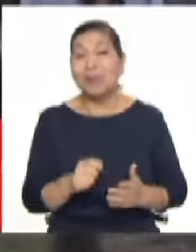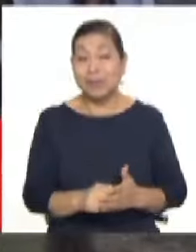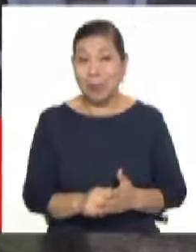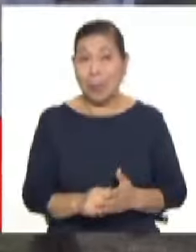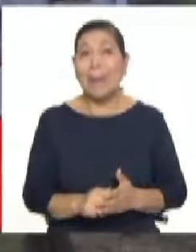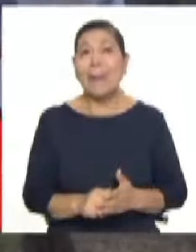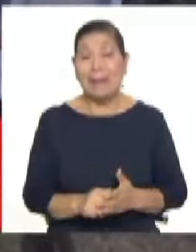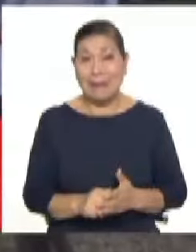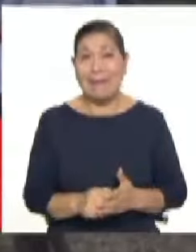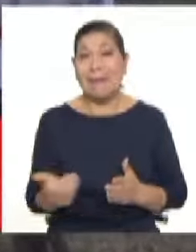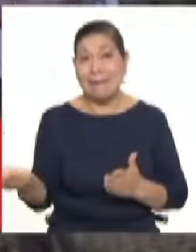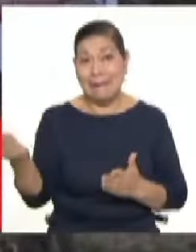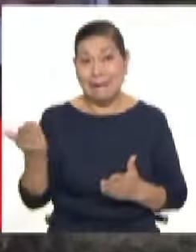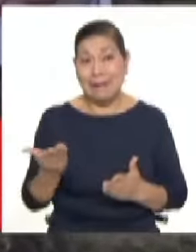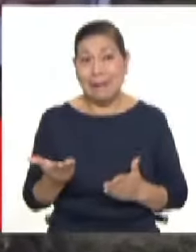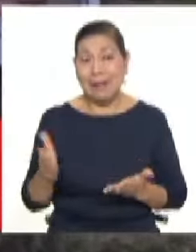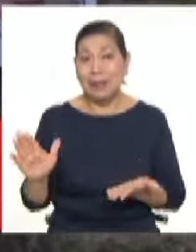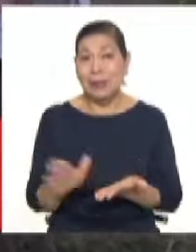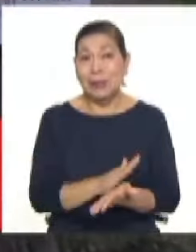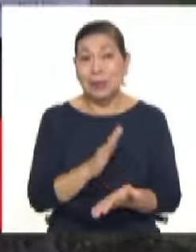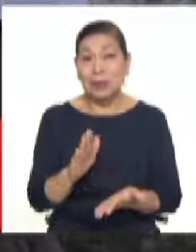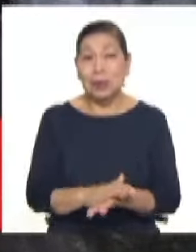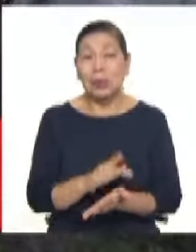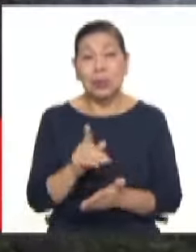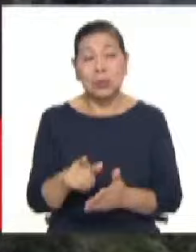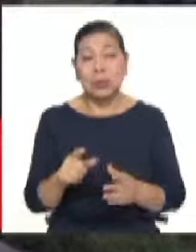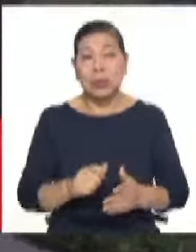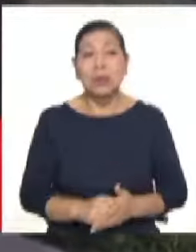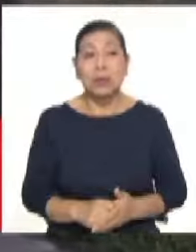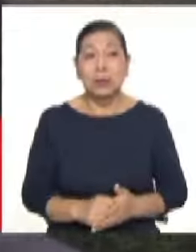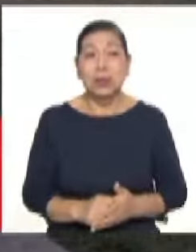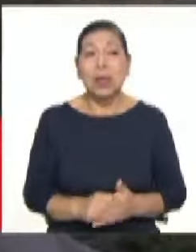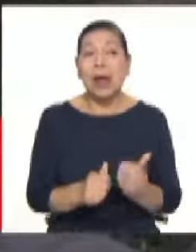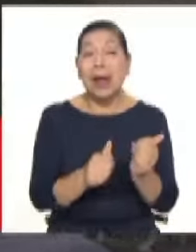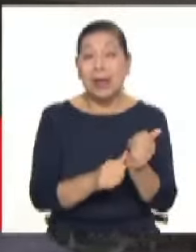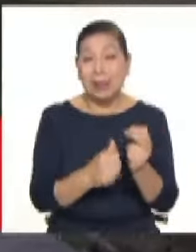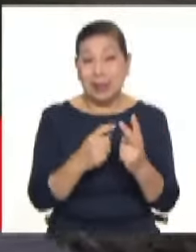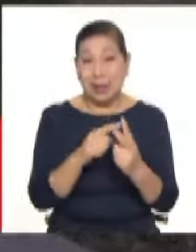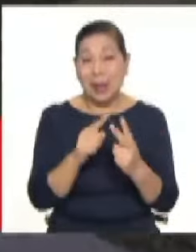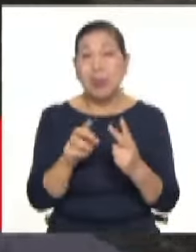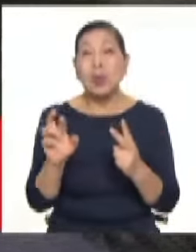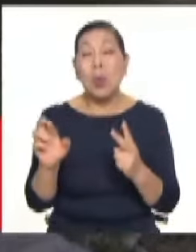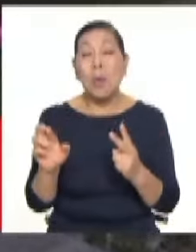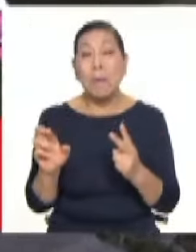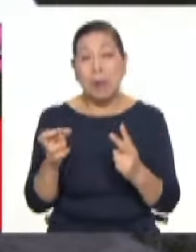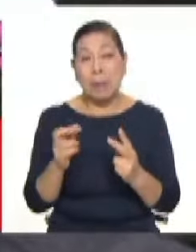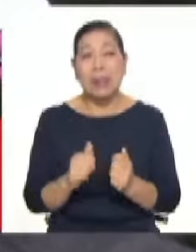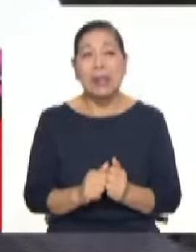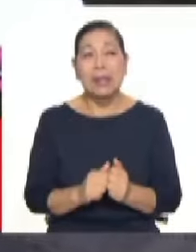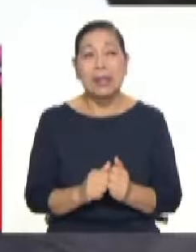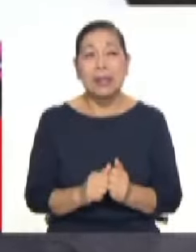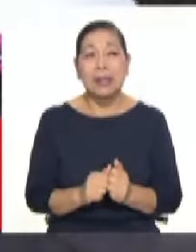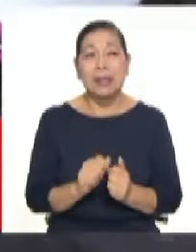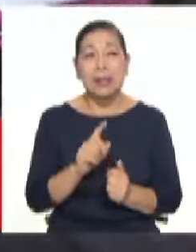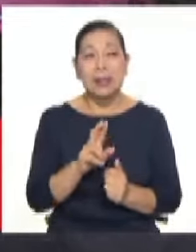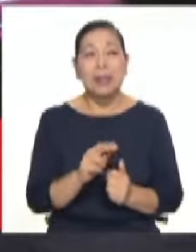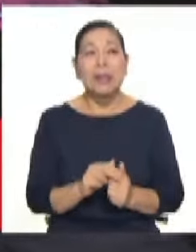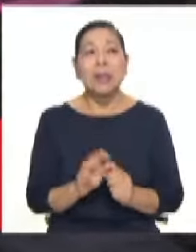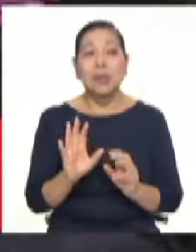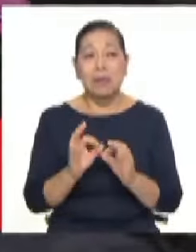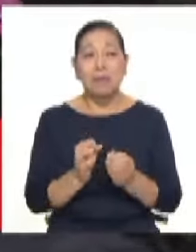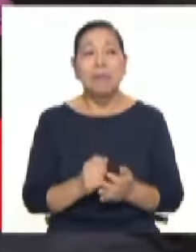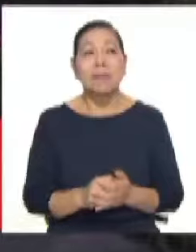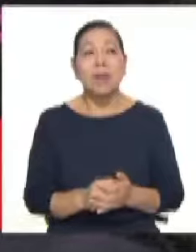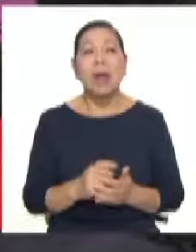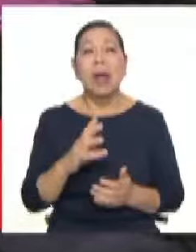ha tenido y ha traído también impresa la fotografía de los hermanos del papá de Valerie, Diego, o los Puma,